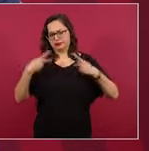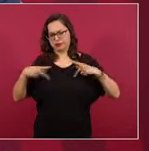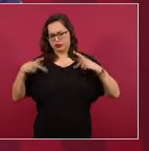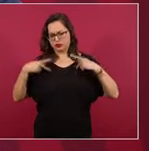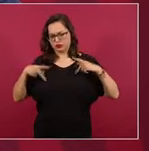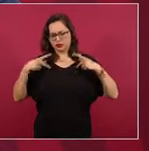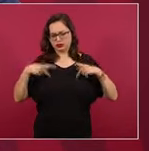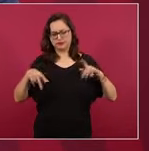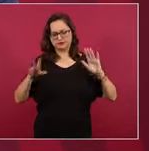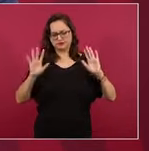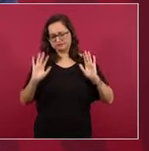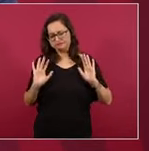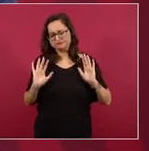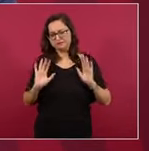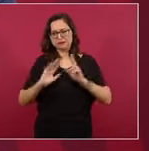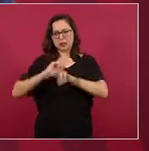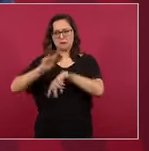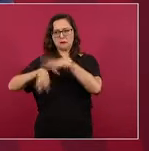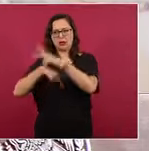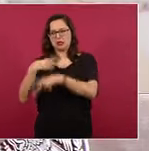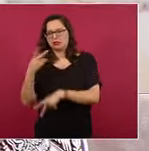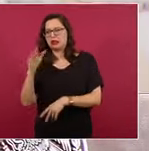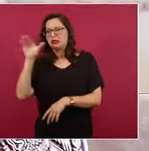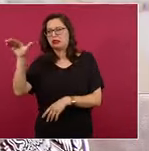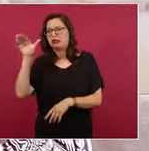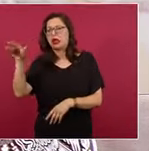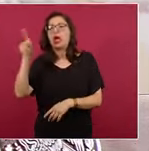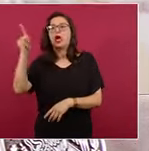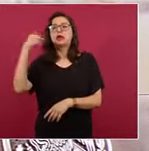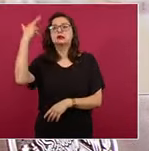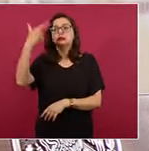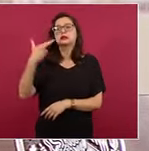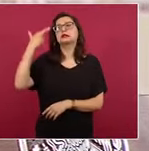empresarial con el rey de España,